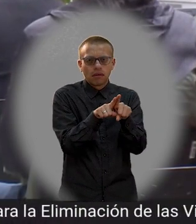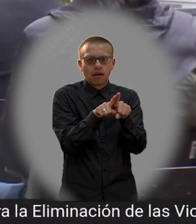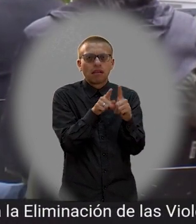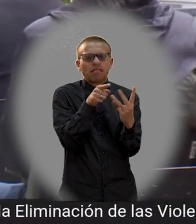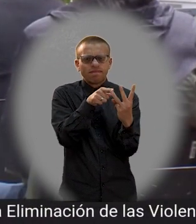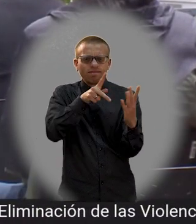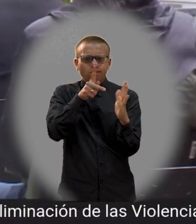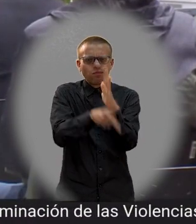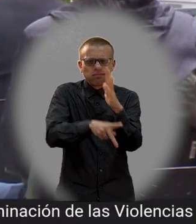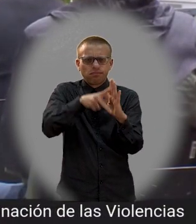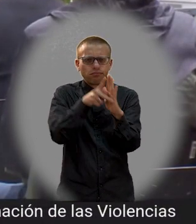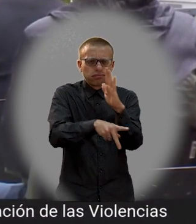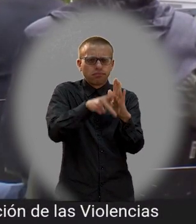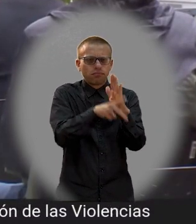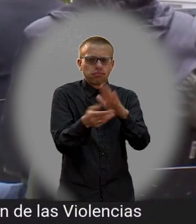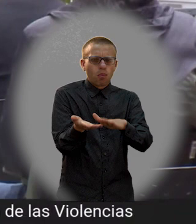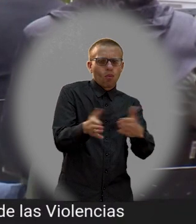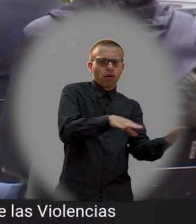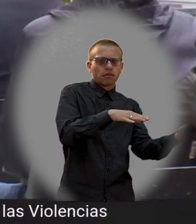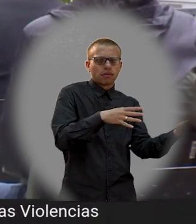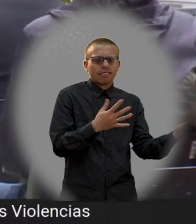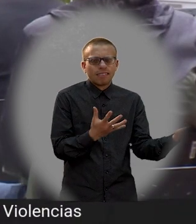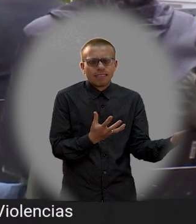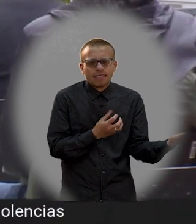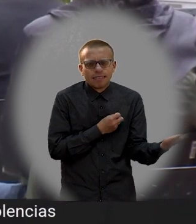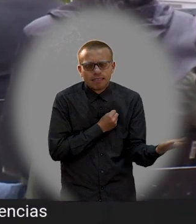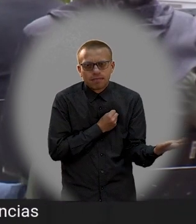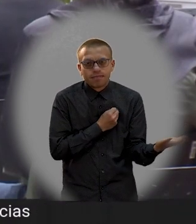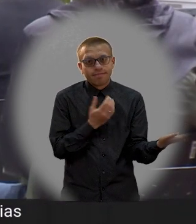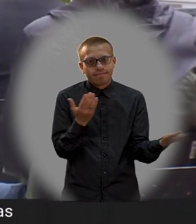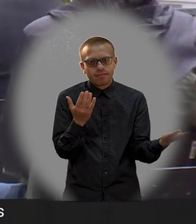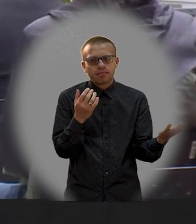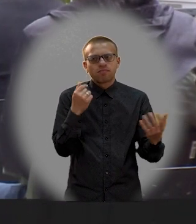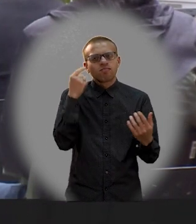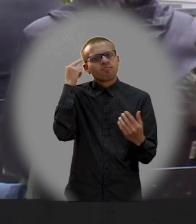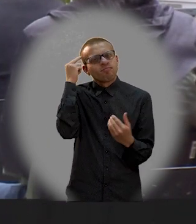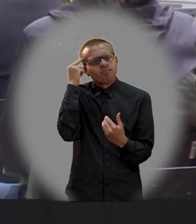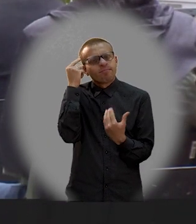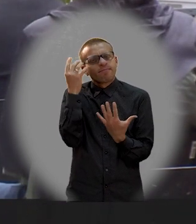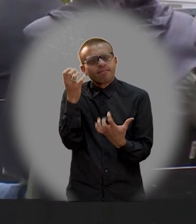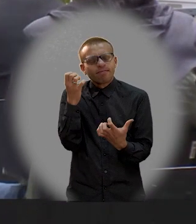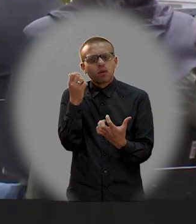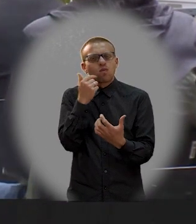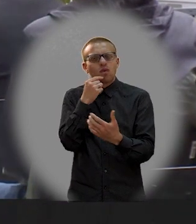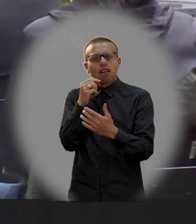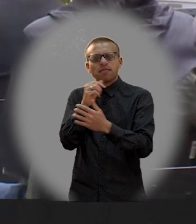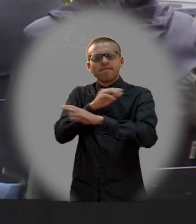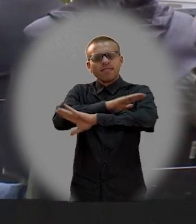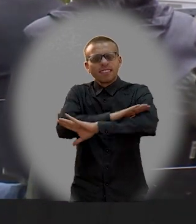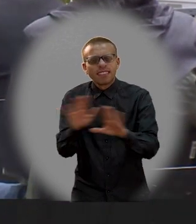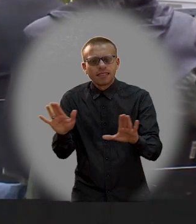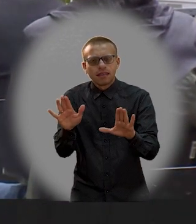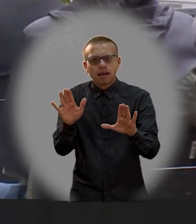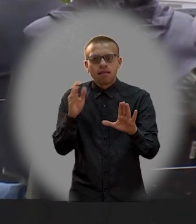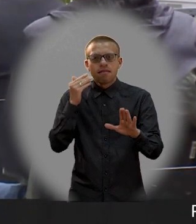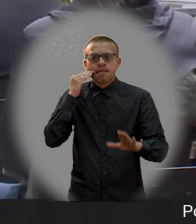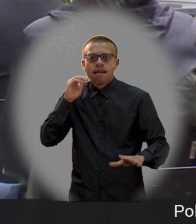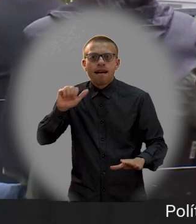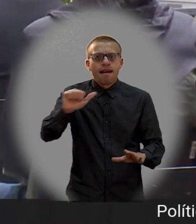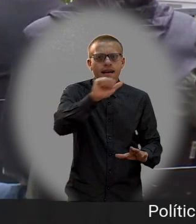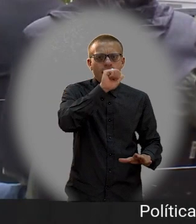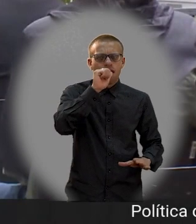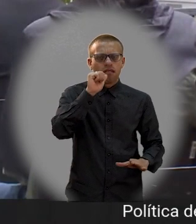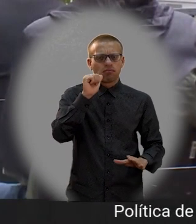buscaban con este acto, justamente el dictador, callar todas las voces que hacían